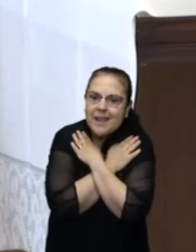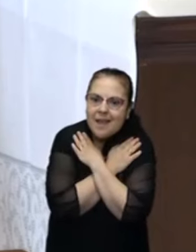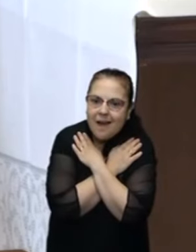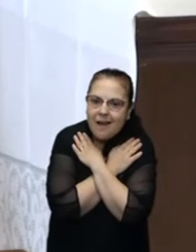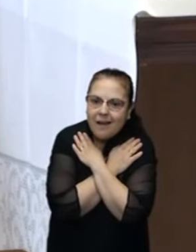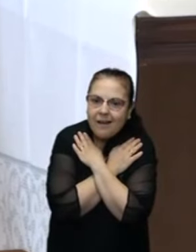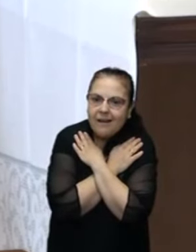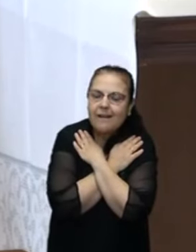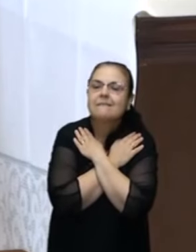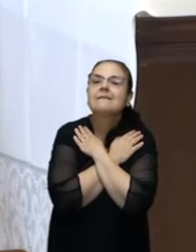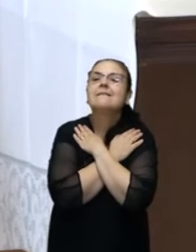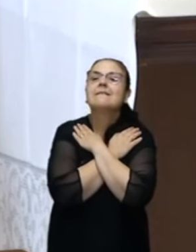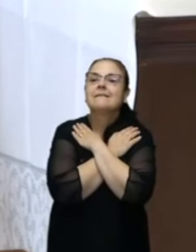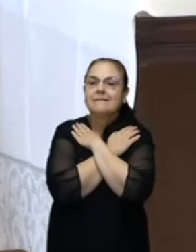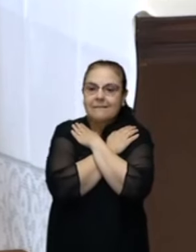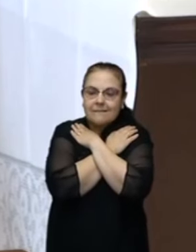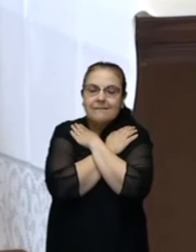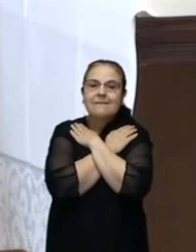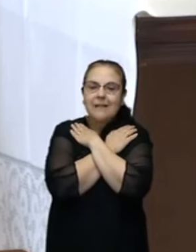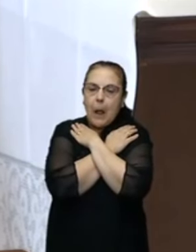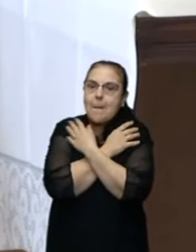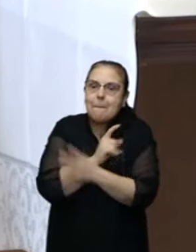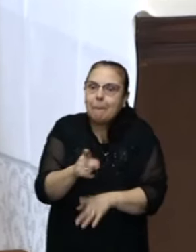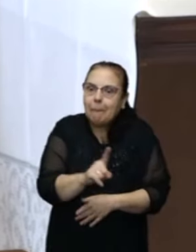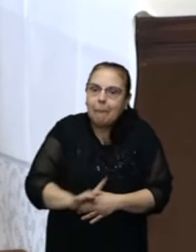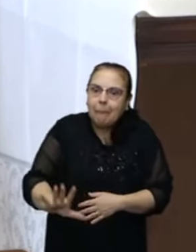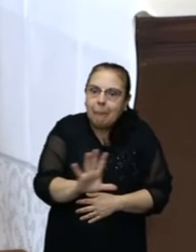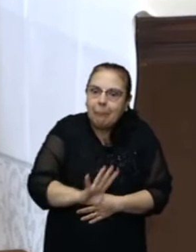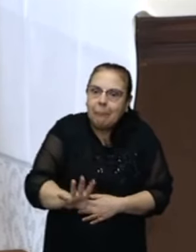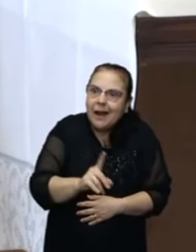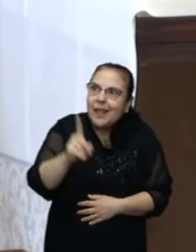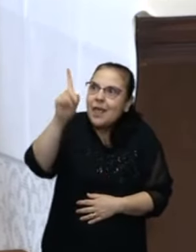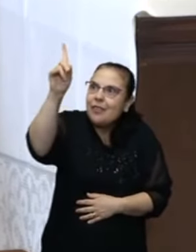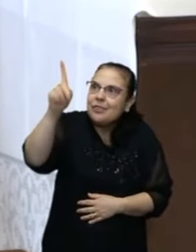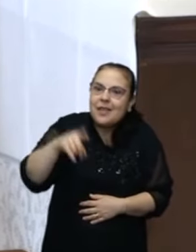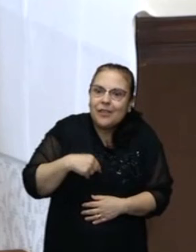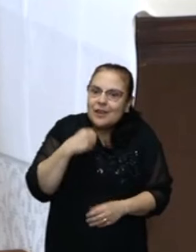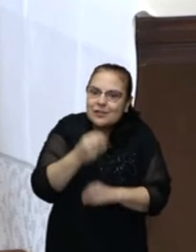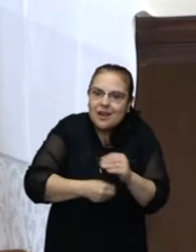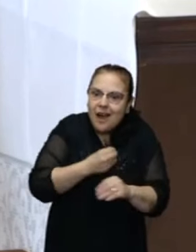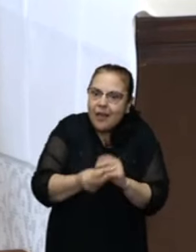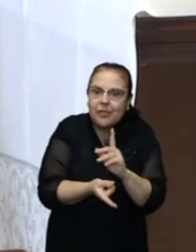Bueno, pues es que parece que Dios hace lo contrario de lo que pensamos los hombres